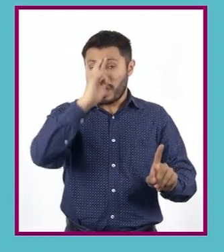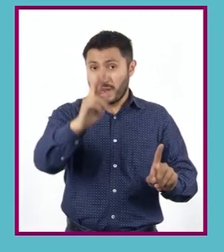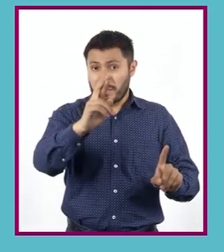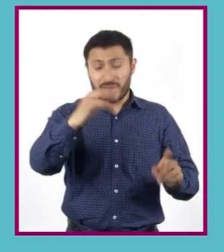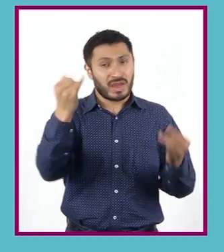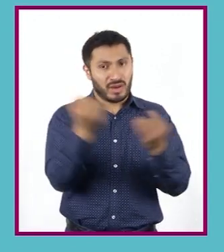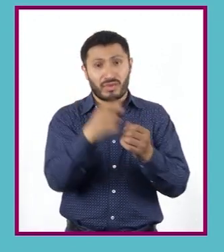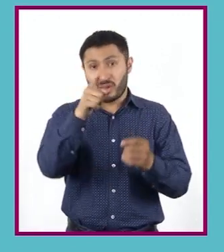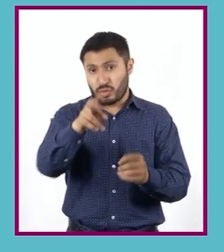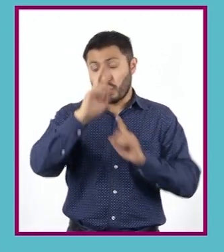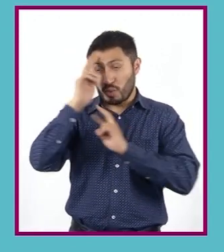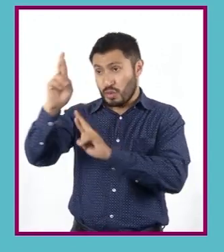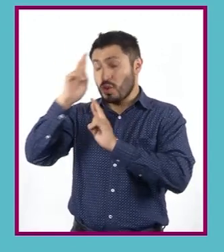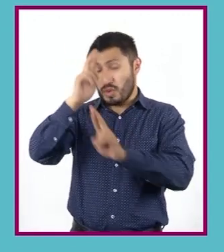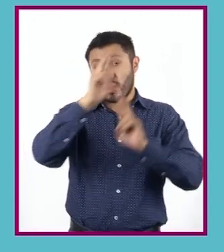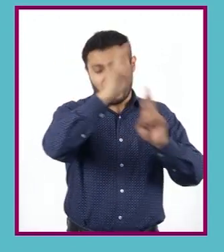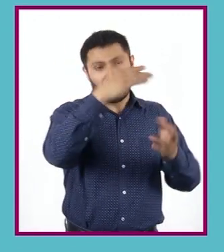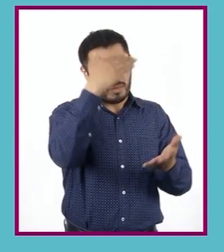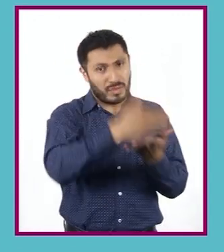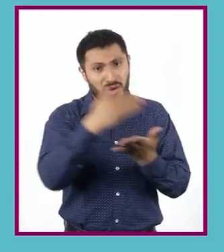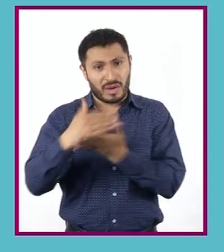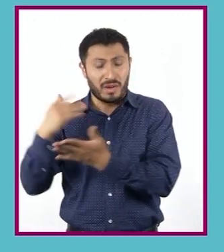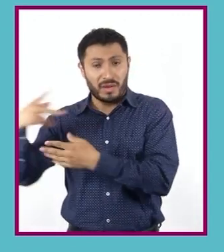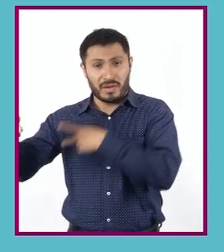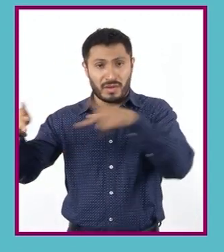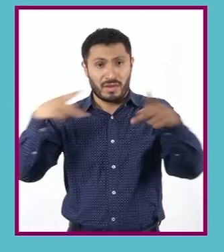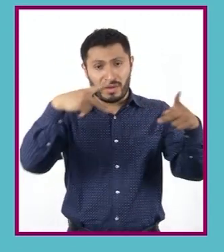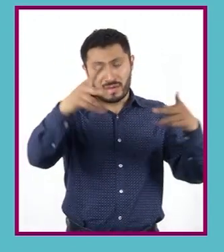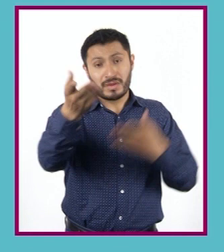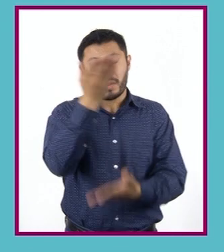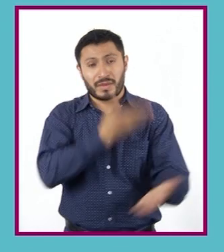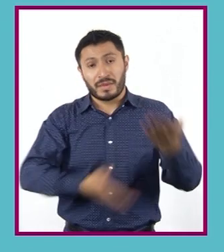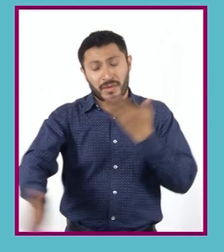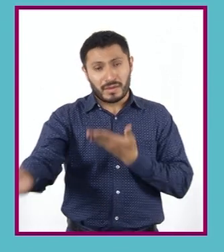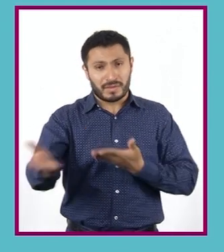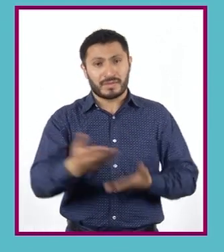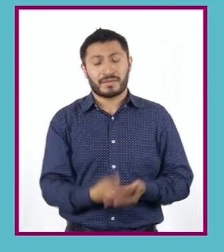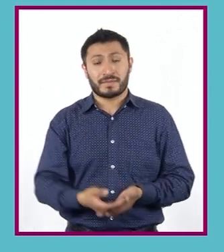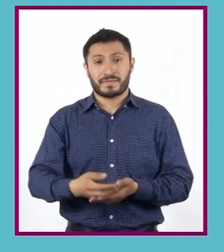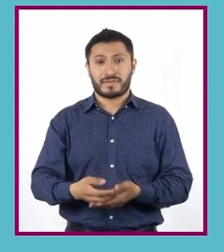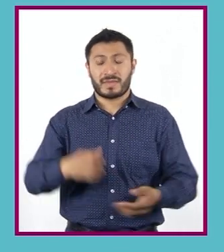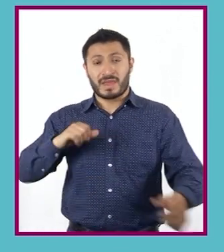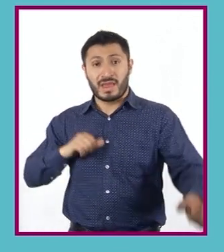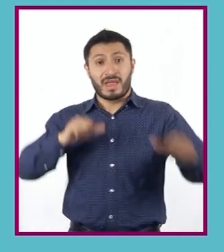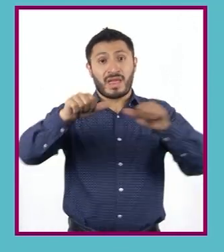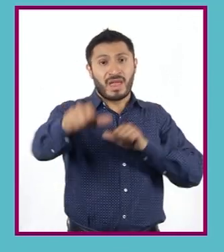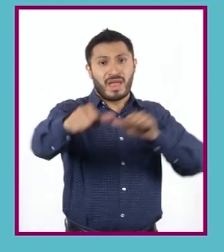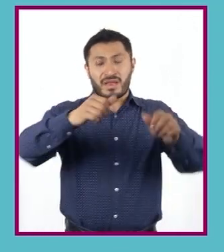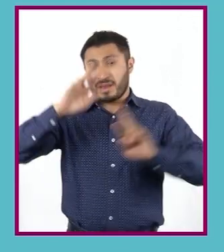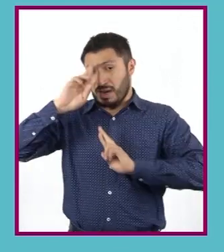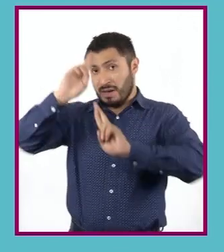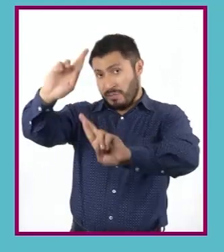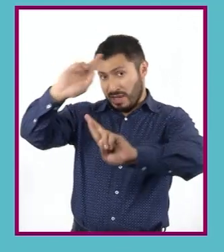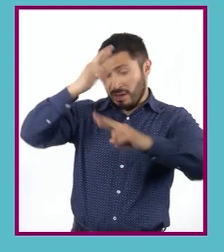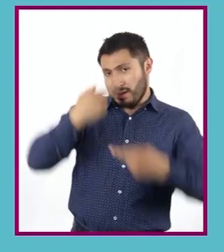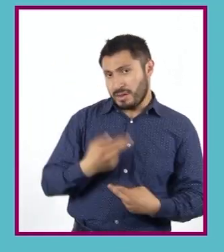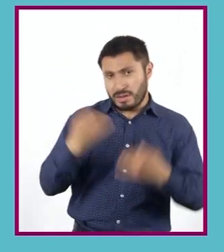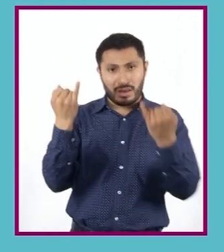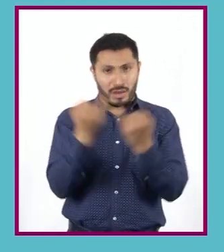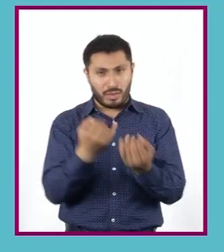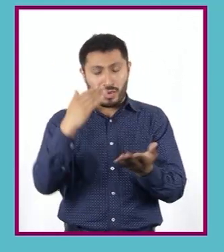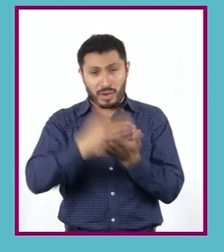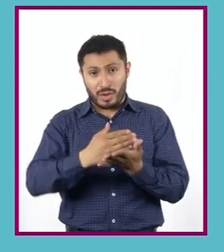y descubre a ti qué te gusta leer. Lee en silencio, lee en voz alta, lee en el metro o lee en tu